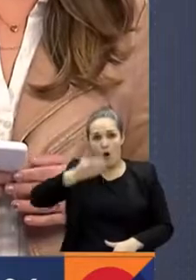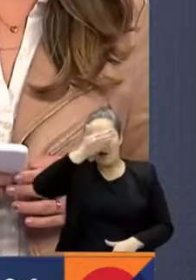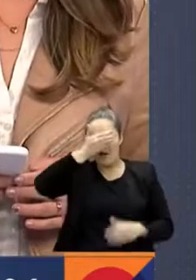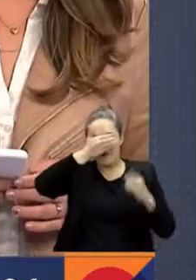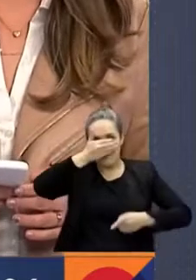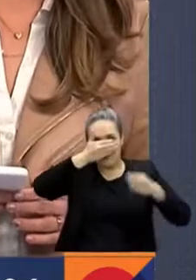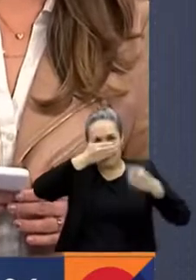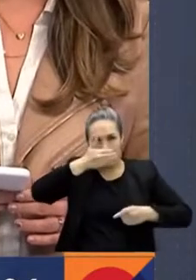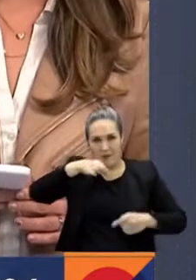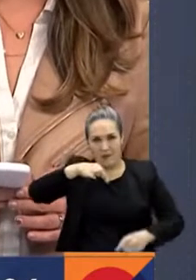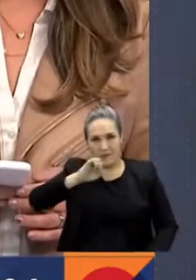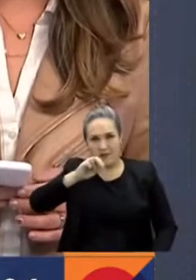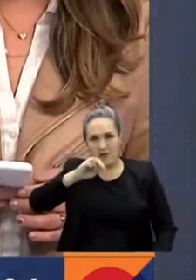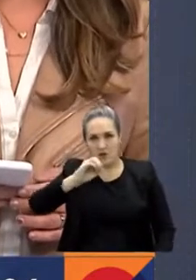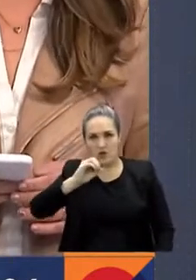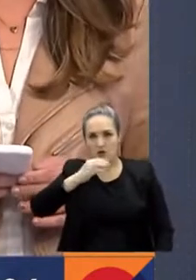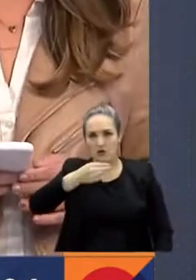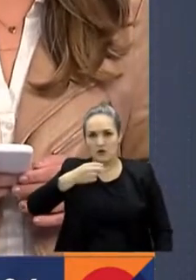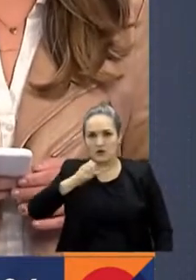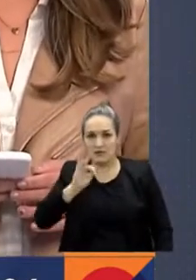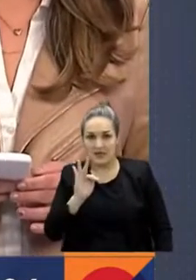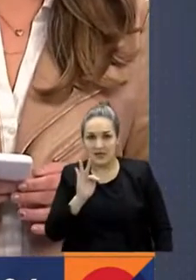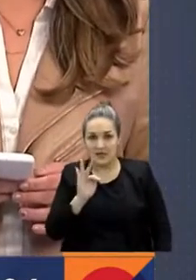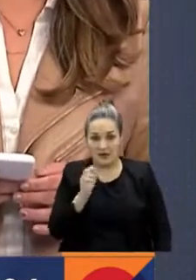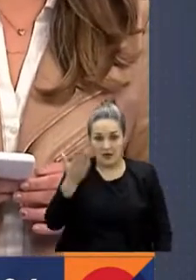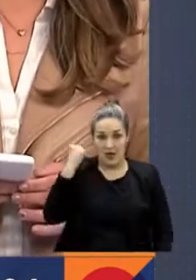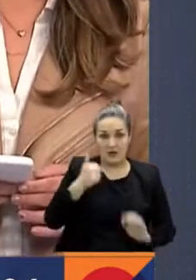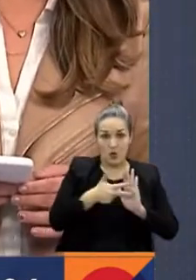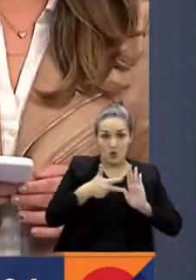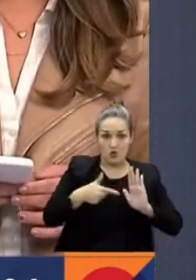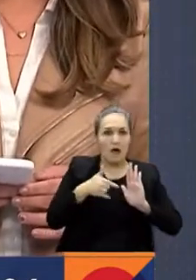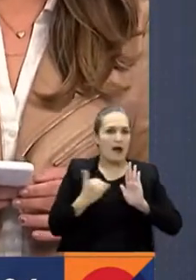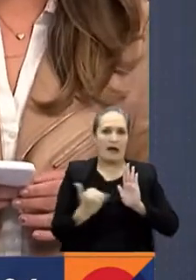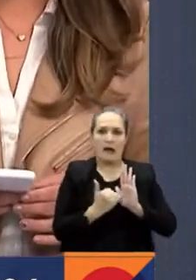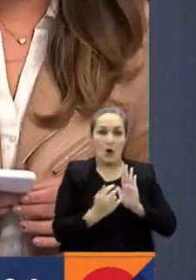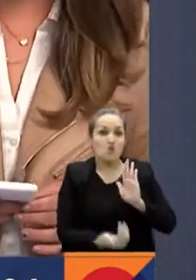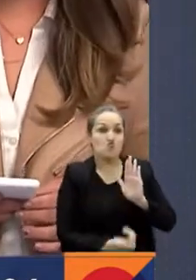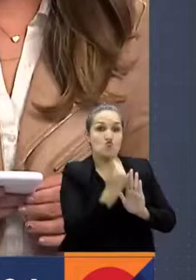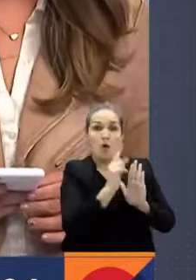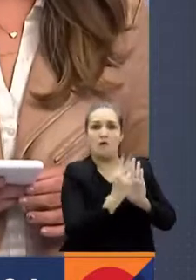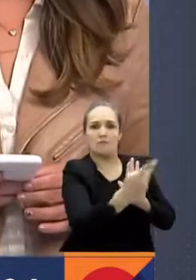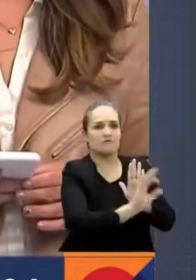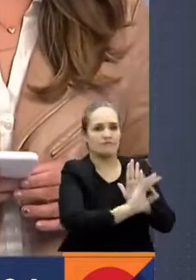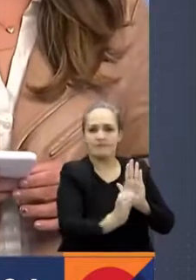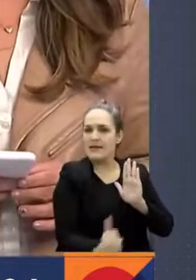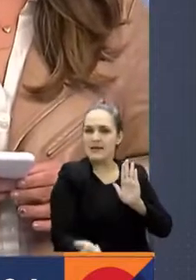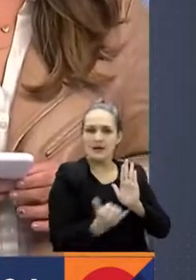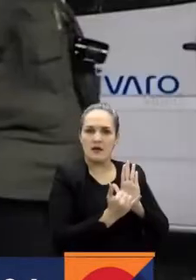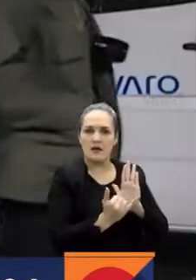Nos conectamos a esta hora con René Arriaga, corresponsal de RTVC Noticias en Santiago. René, buenas noches.